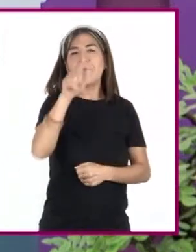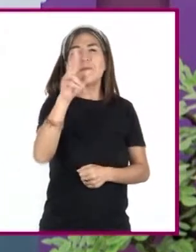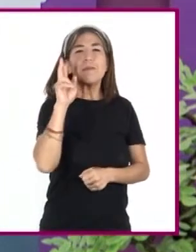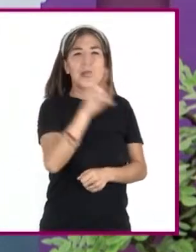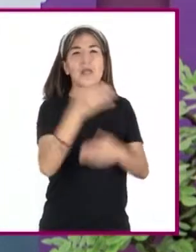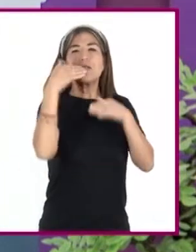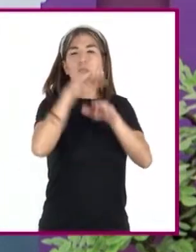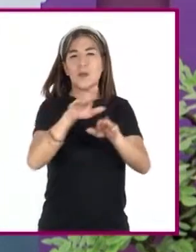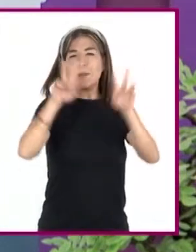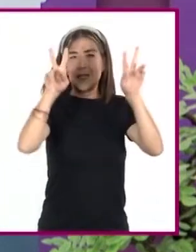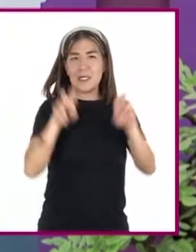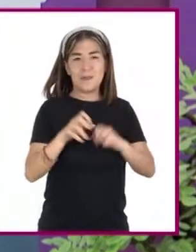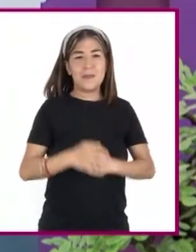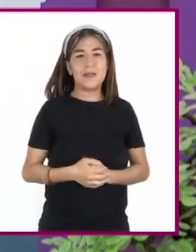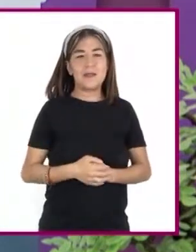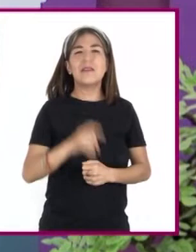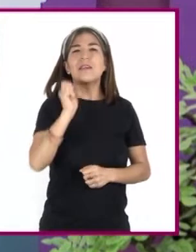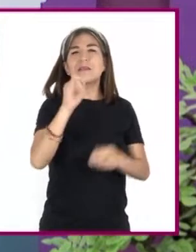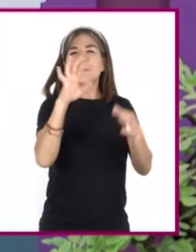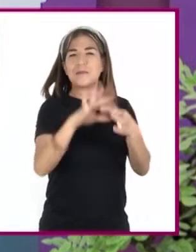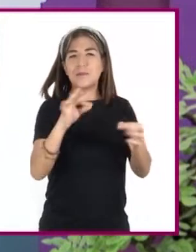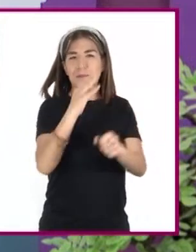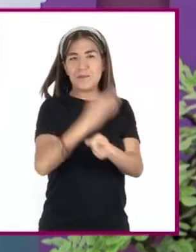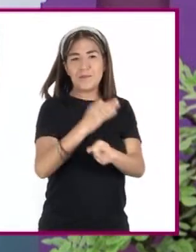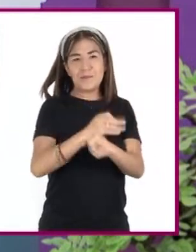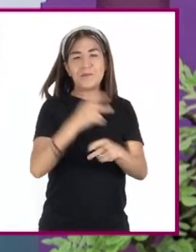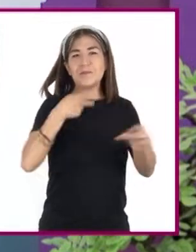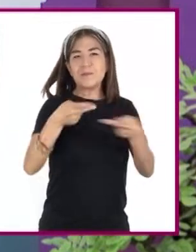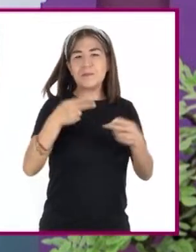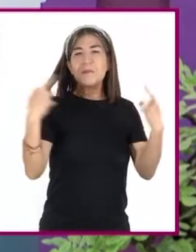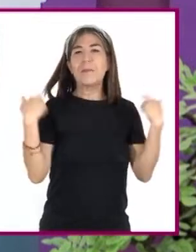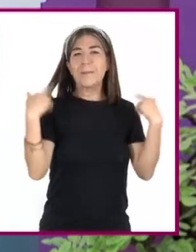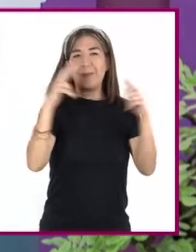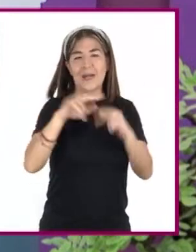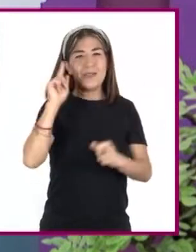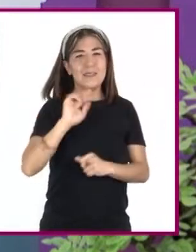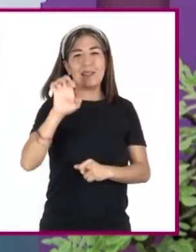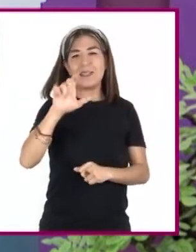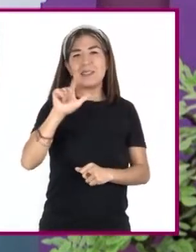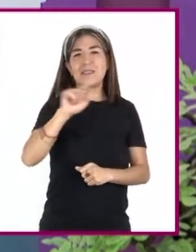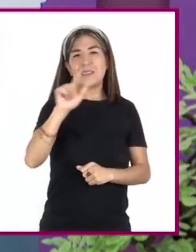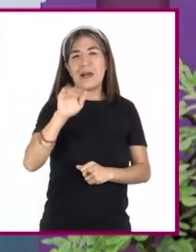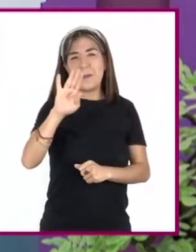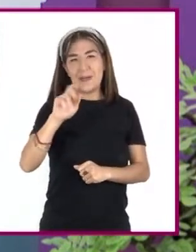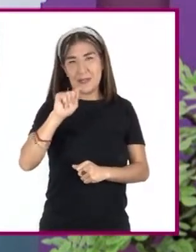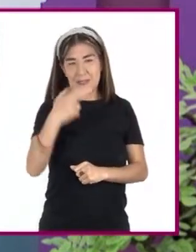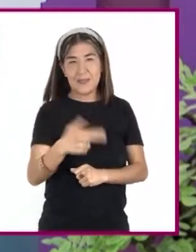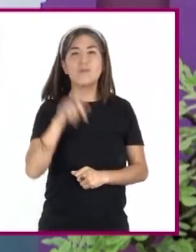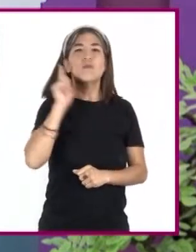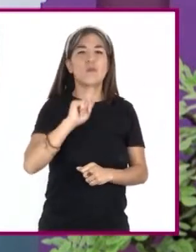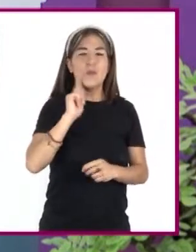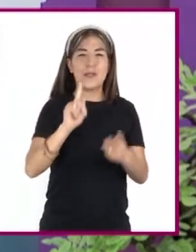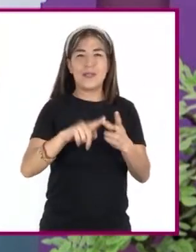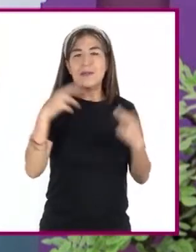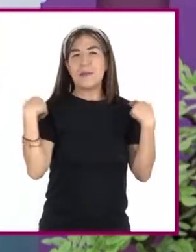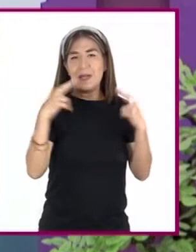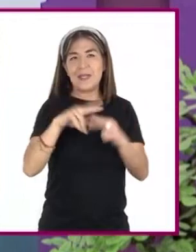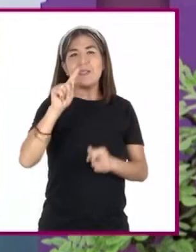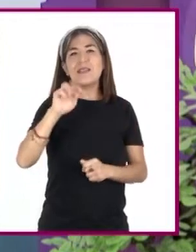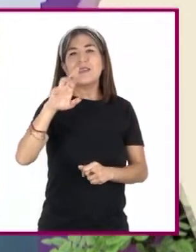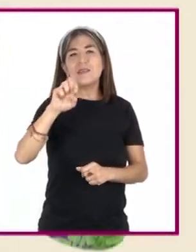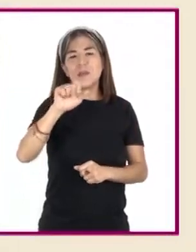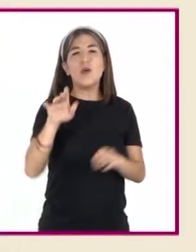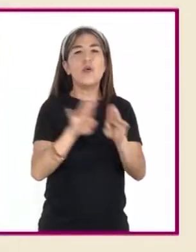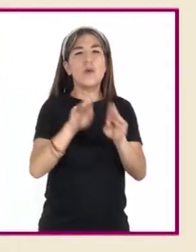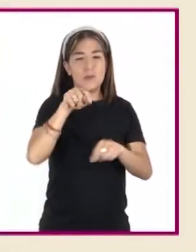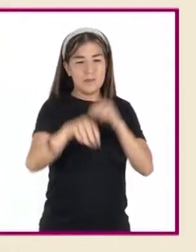acerca del tema. Veamos lo que nos tienen preparado la maestra Elizabeth y Teresa. Los modelos en las reacciones